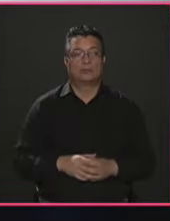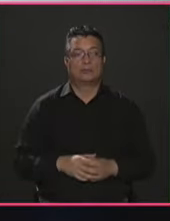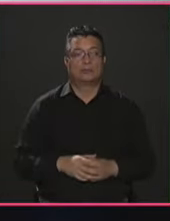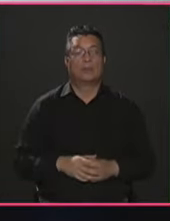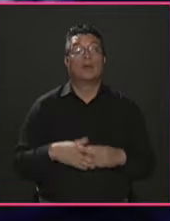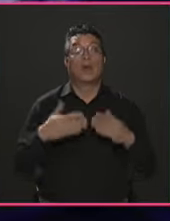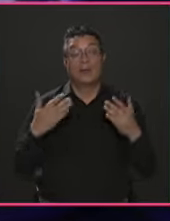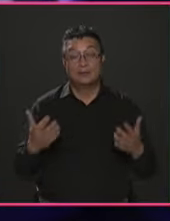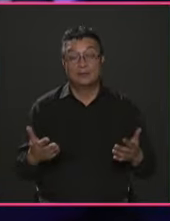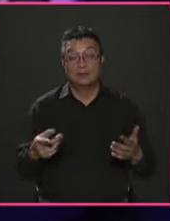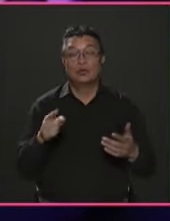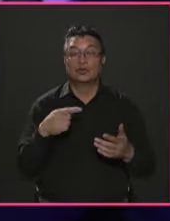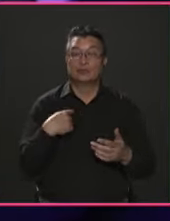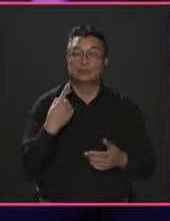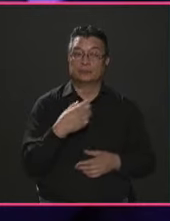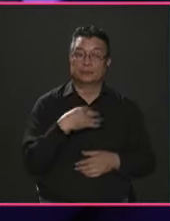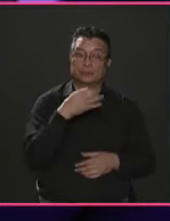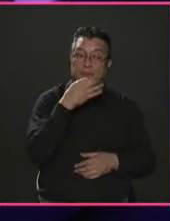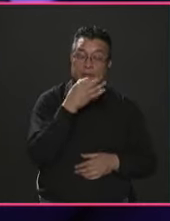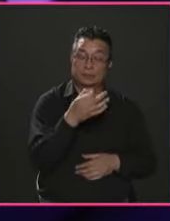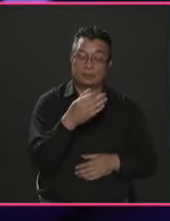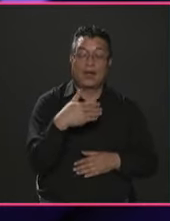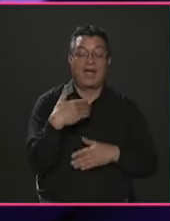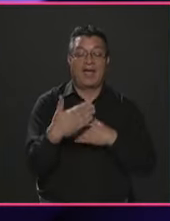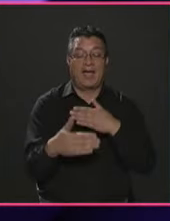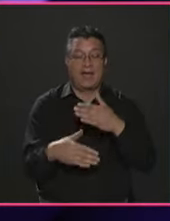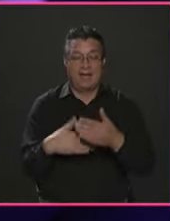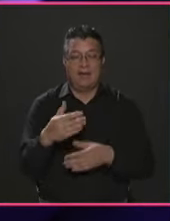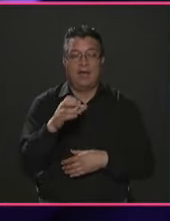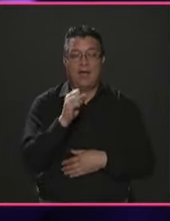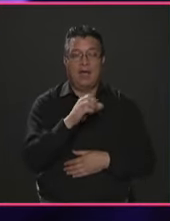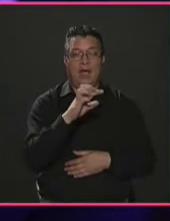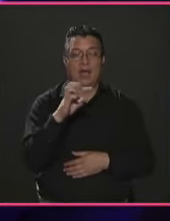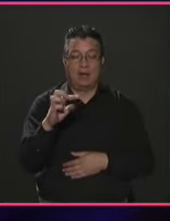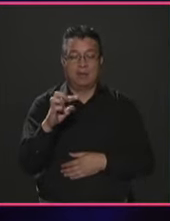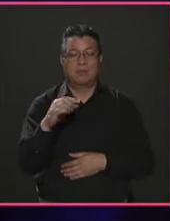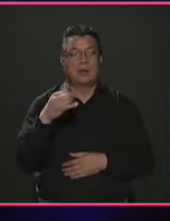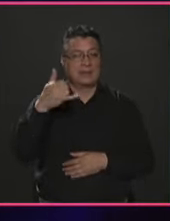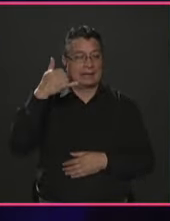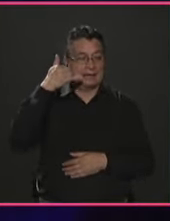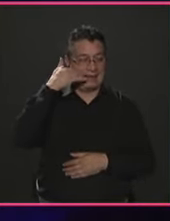Y entonces dijimos avancemos a una aplicación para